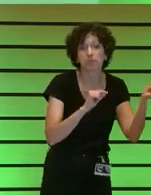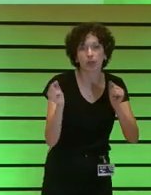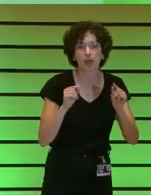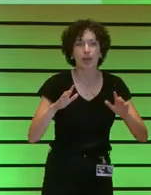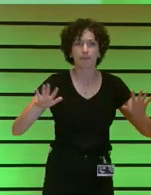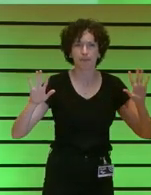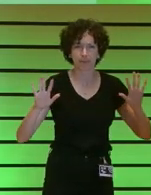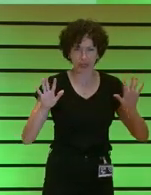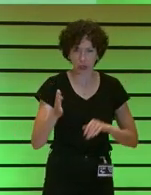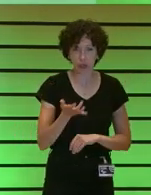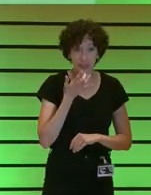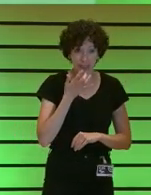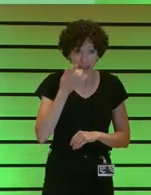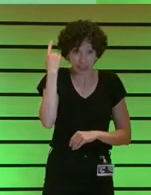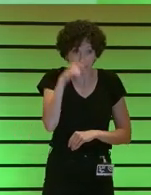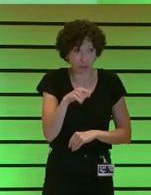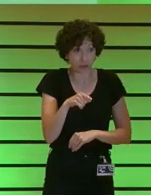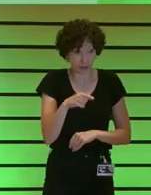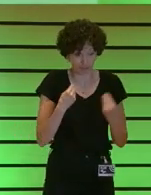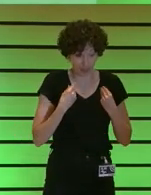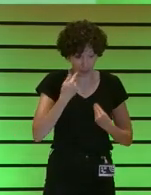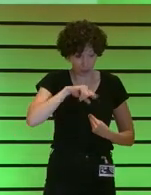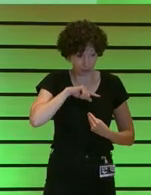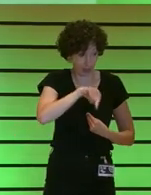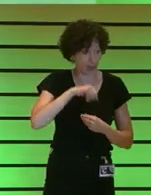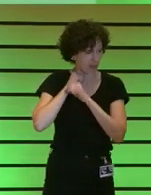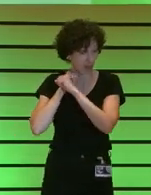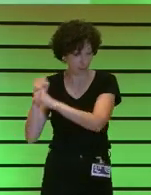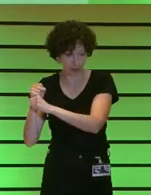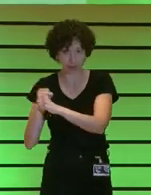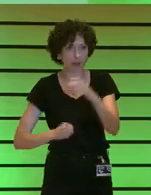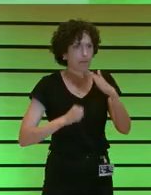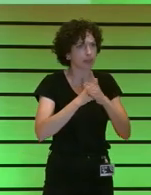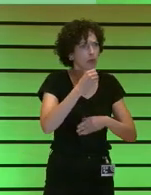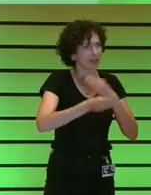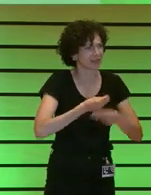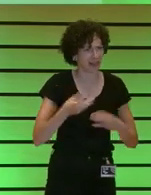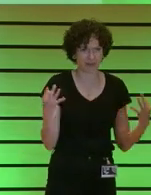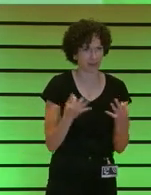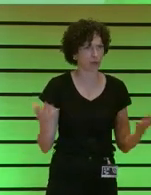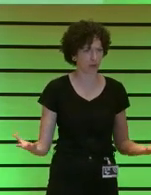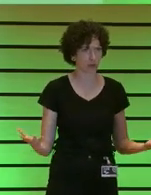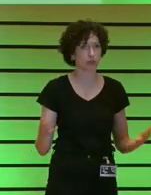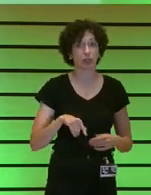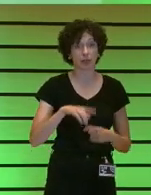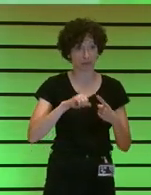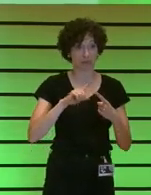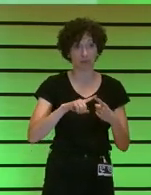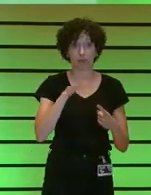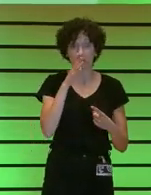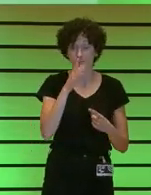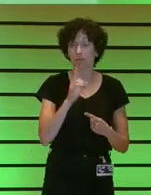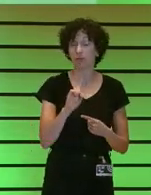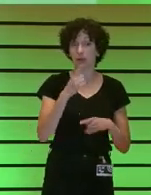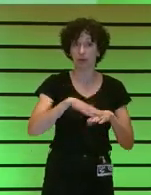un suicidio que siendo que nuestras vidas depende de esto no hiciéramos lo que está en nuestras manos por lo tanto primera cuestión para ser optimistas nos